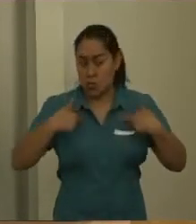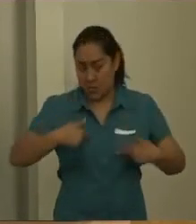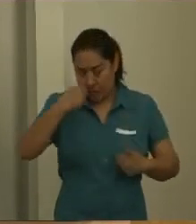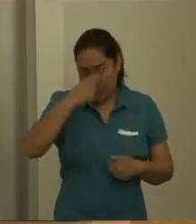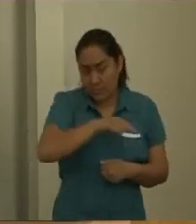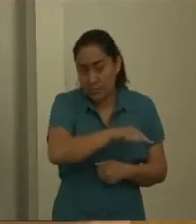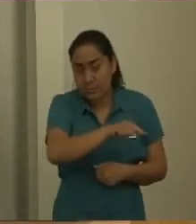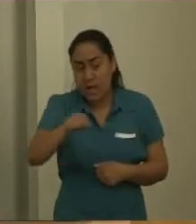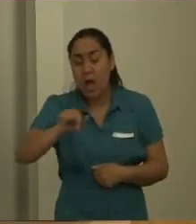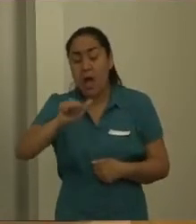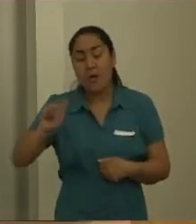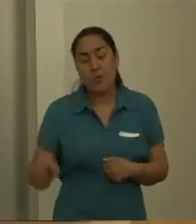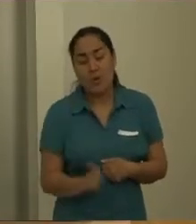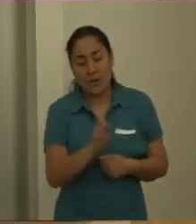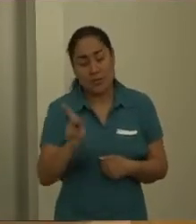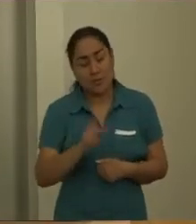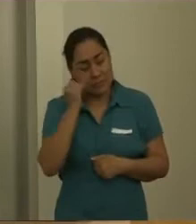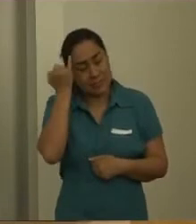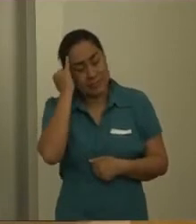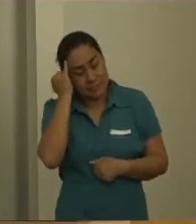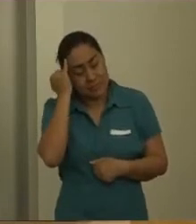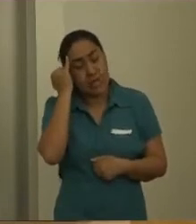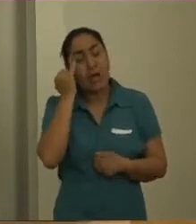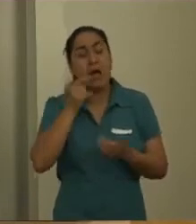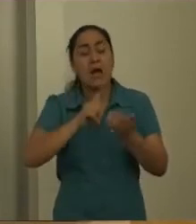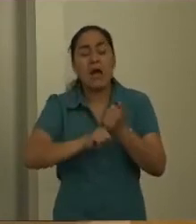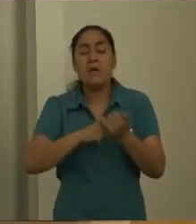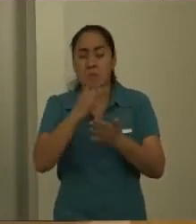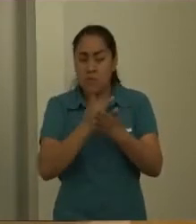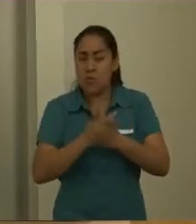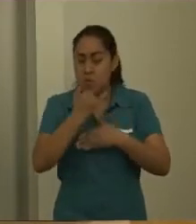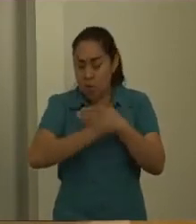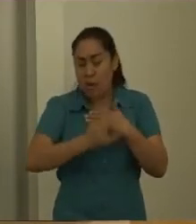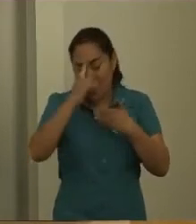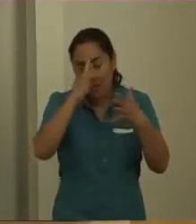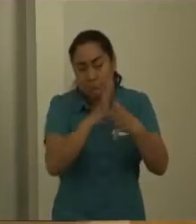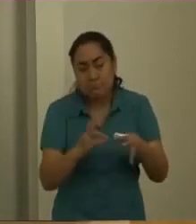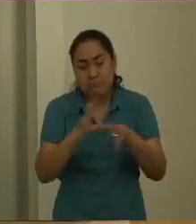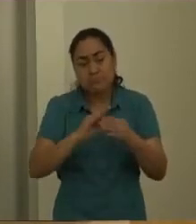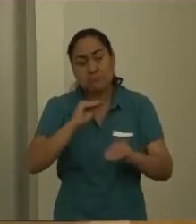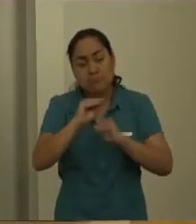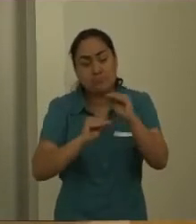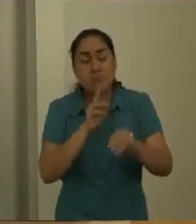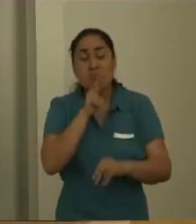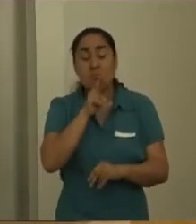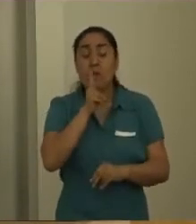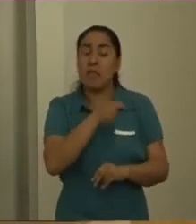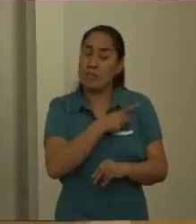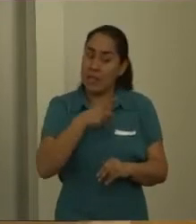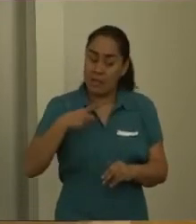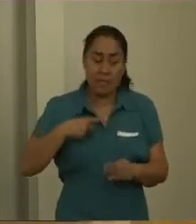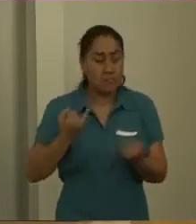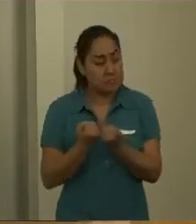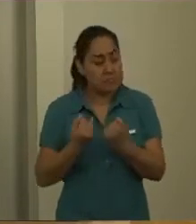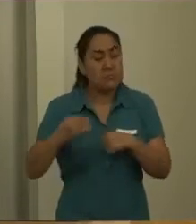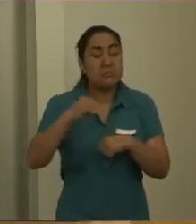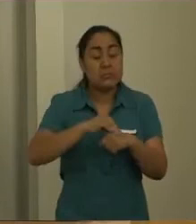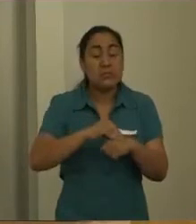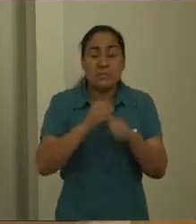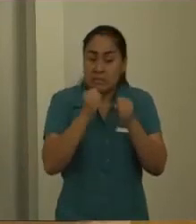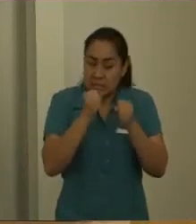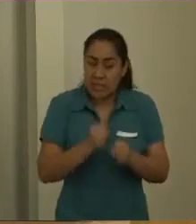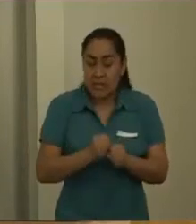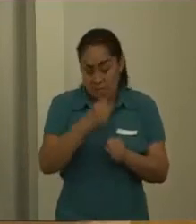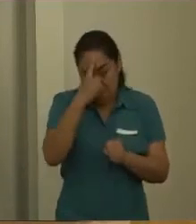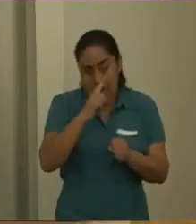de los pueblos indígenas en relación con grandes proyectos de desarrollo y esto debería y debe implicar asegurar una distribución